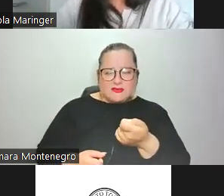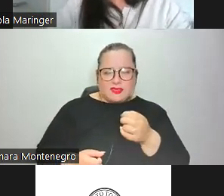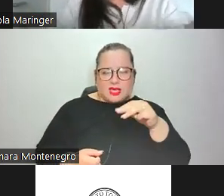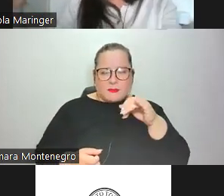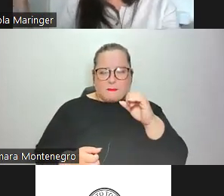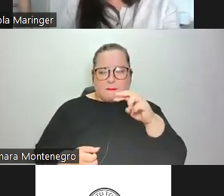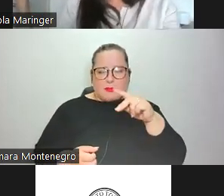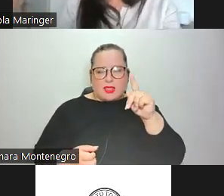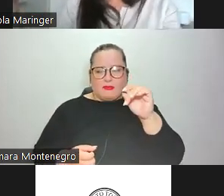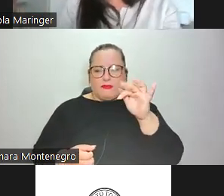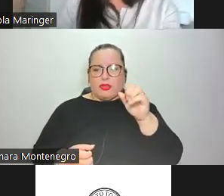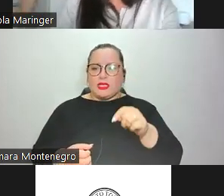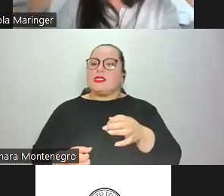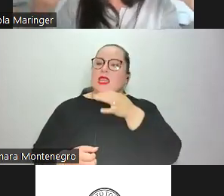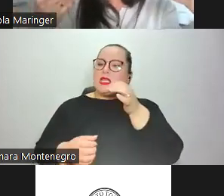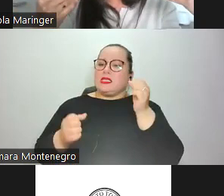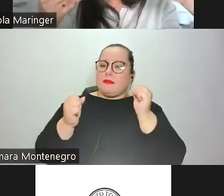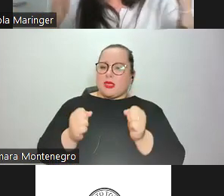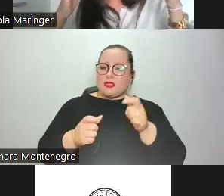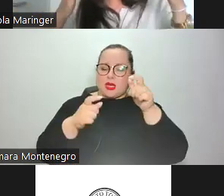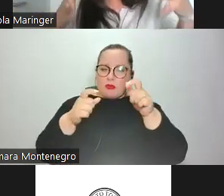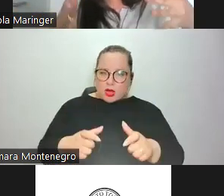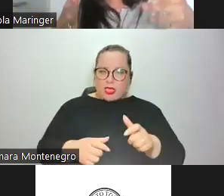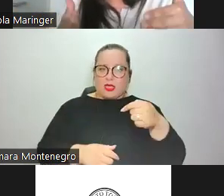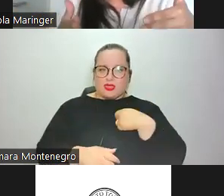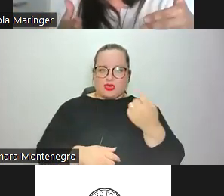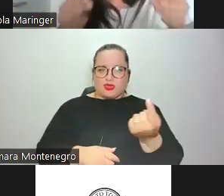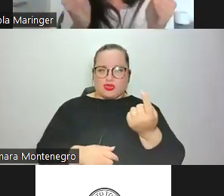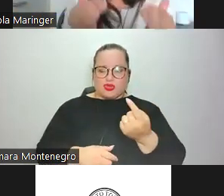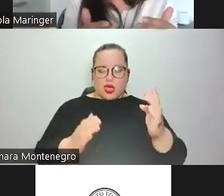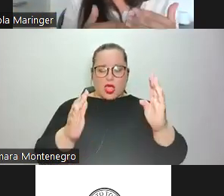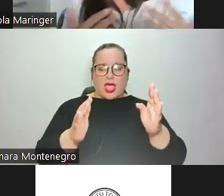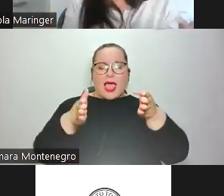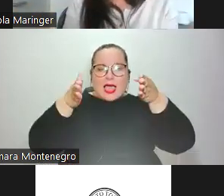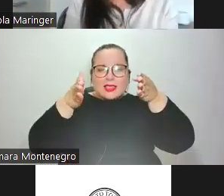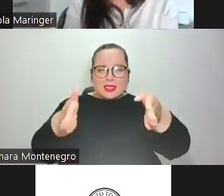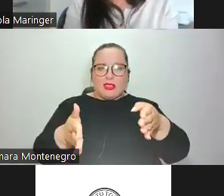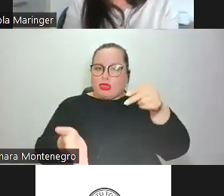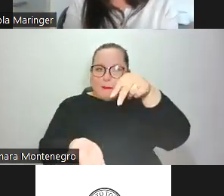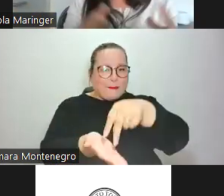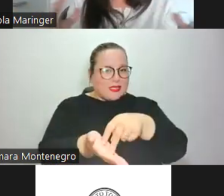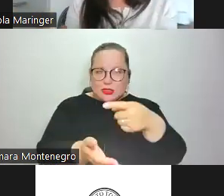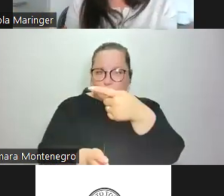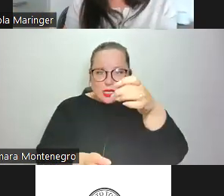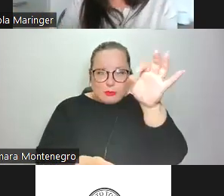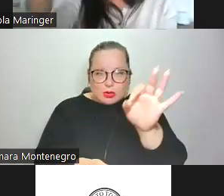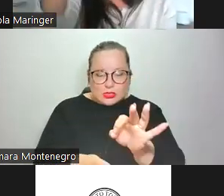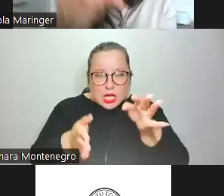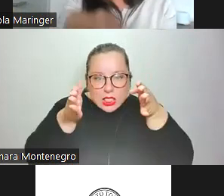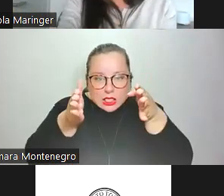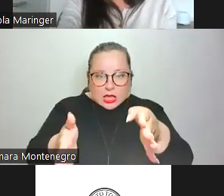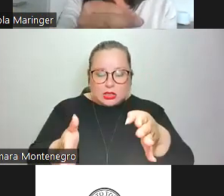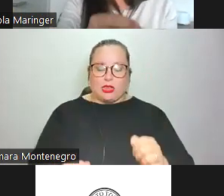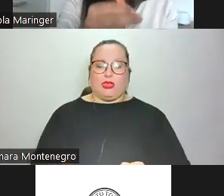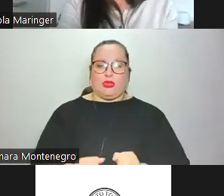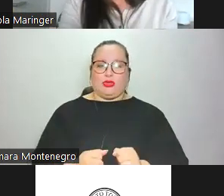ver justamente la capacidad de atender el momento presente, de estar ahí 100% con toda la atención en